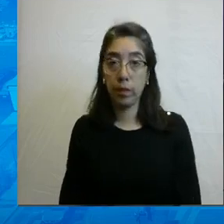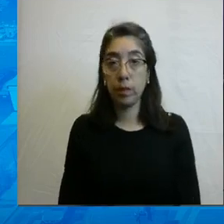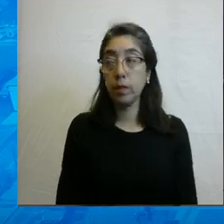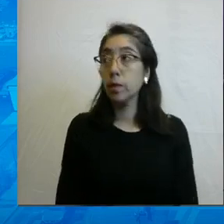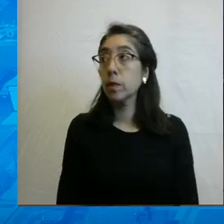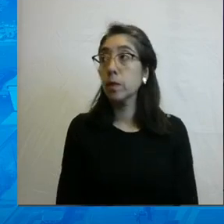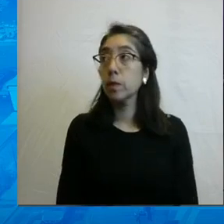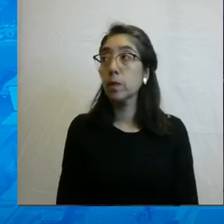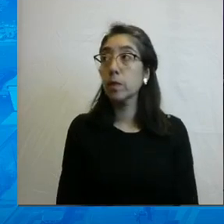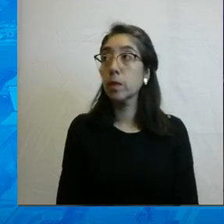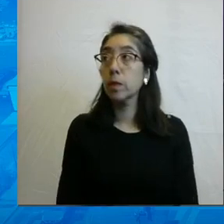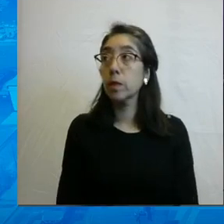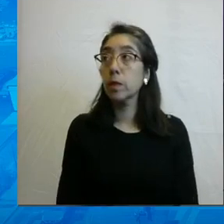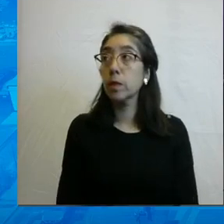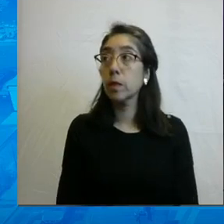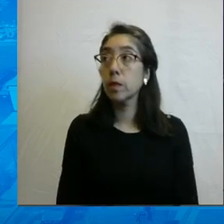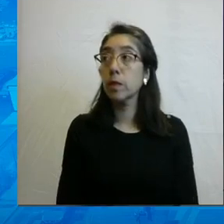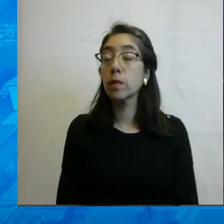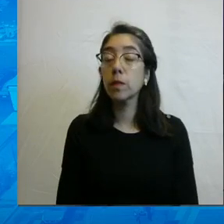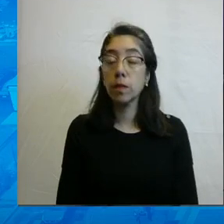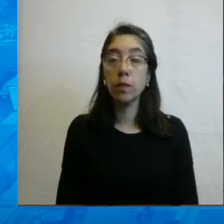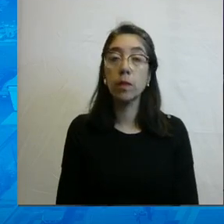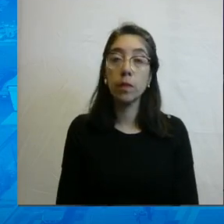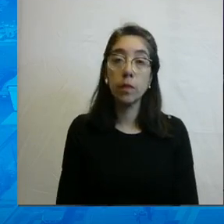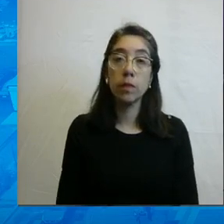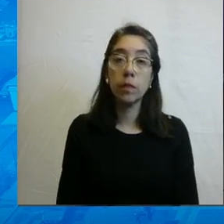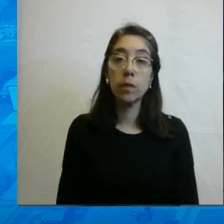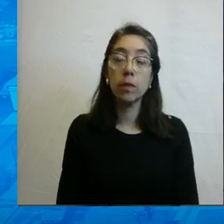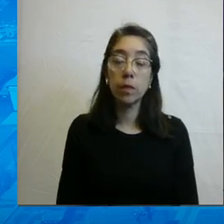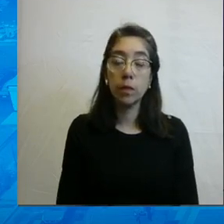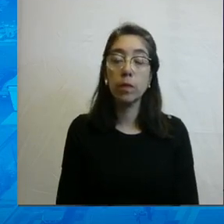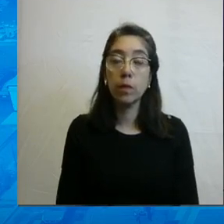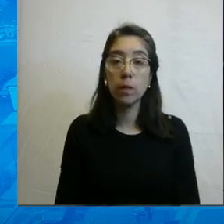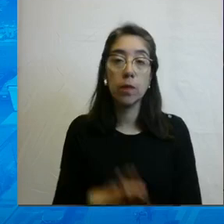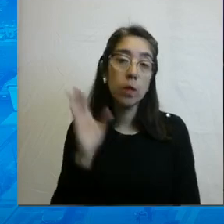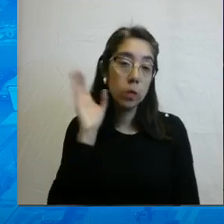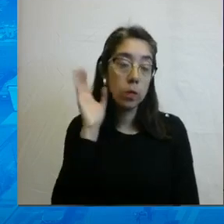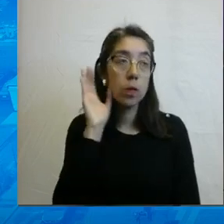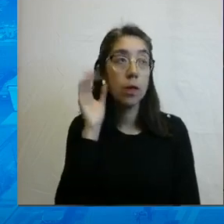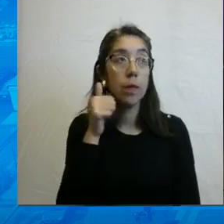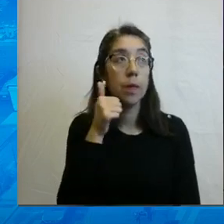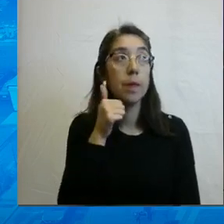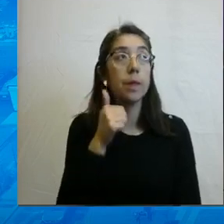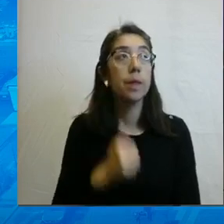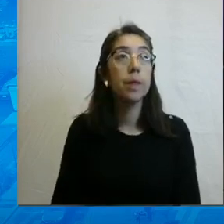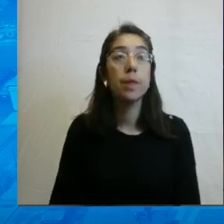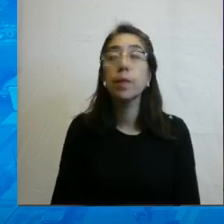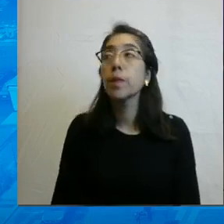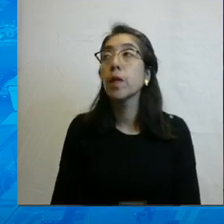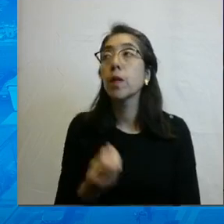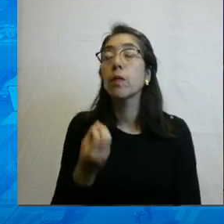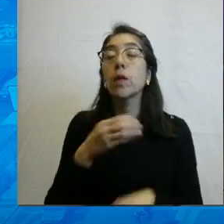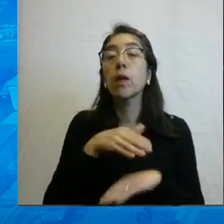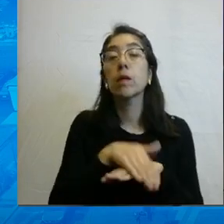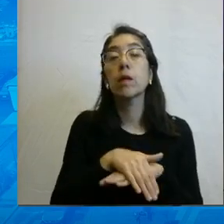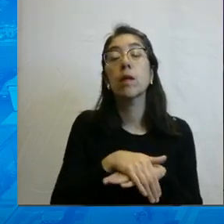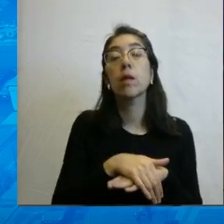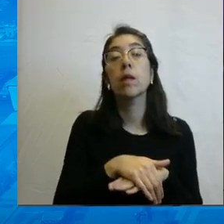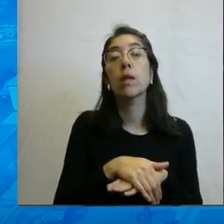Tampoco. No. Ahí sí. Por ahí ya. Ahí sí le escuchamos bien, don Mario. Buenas tardes, señores